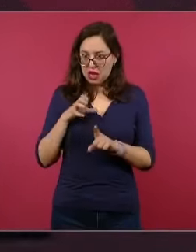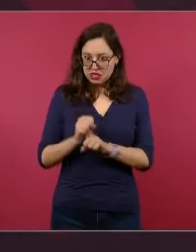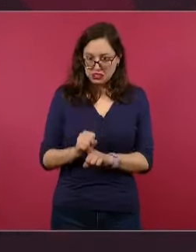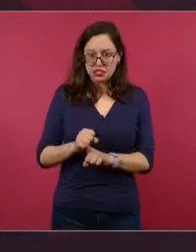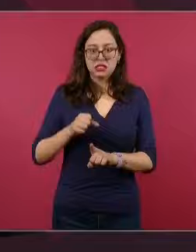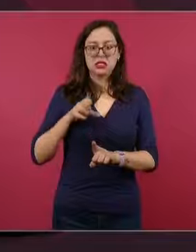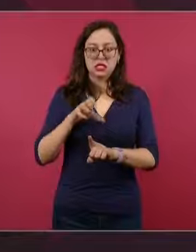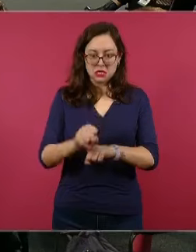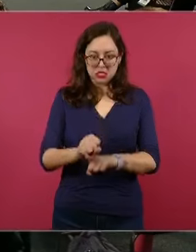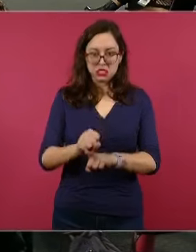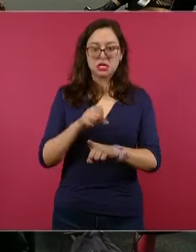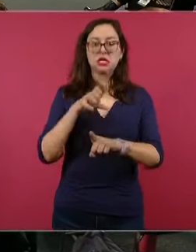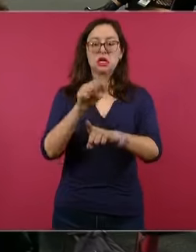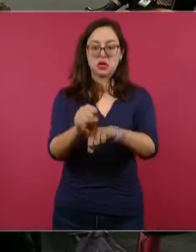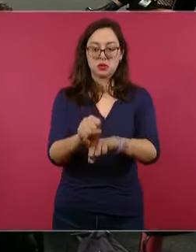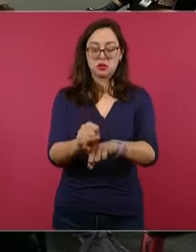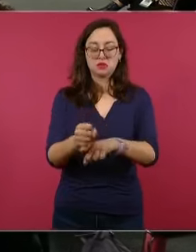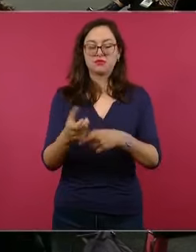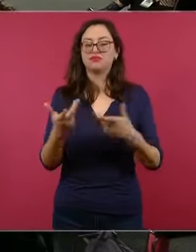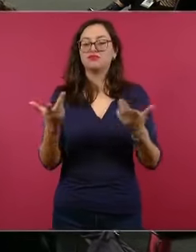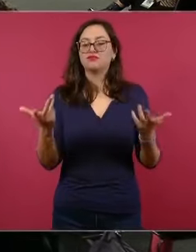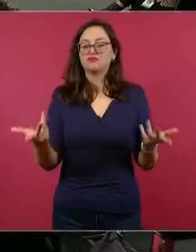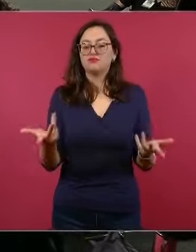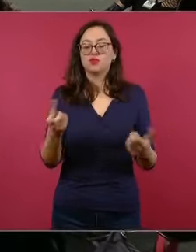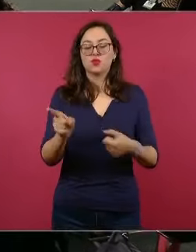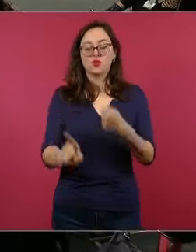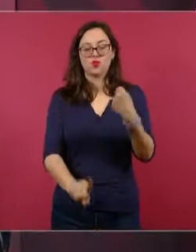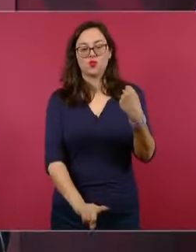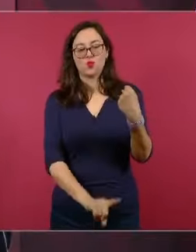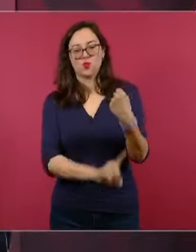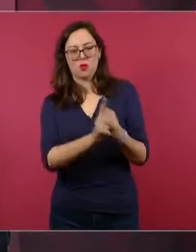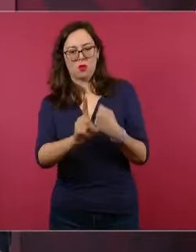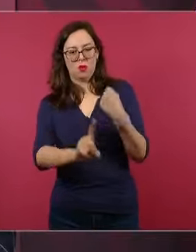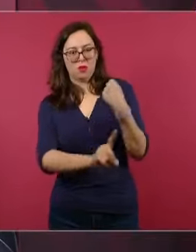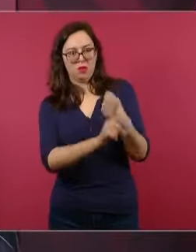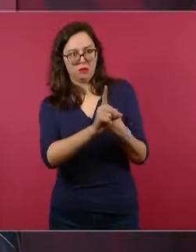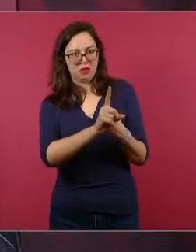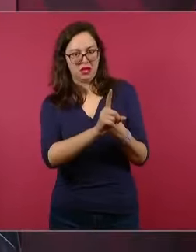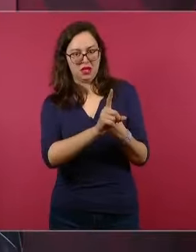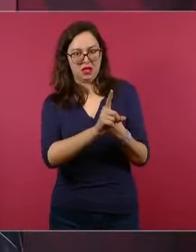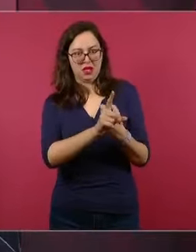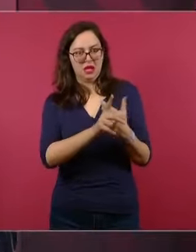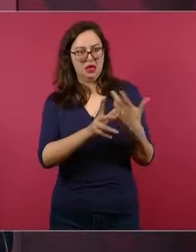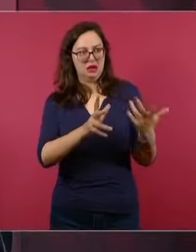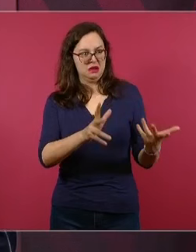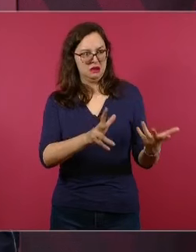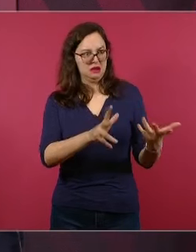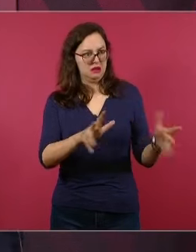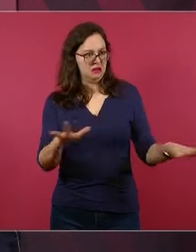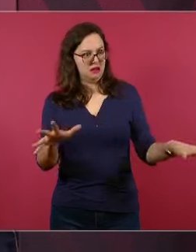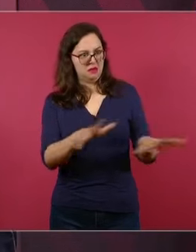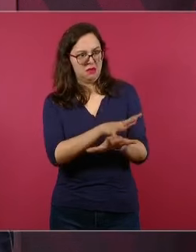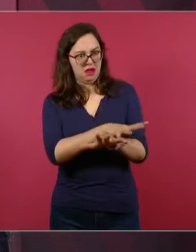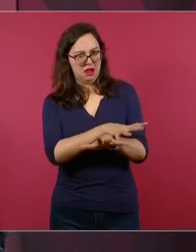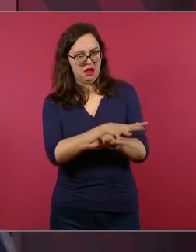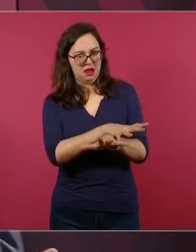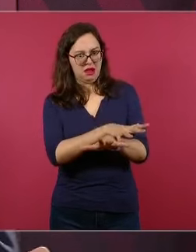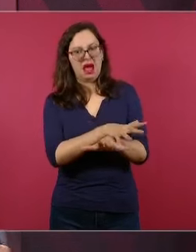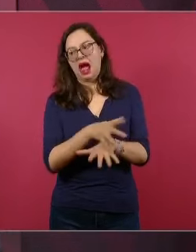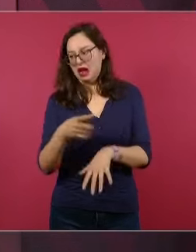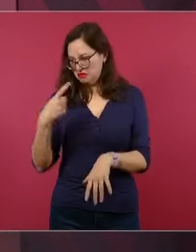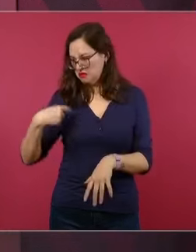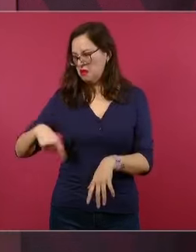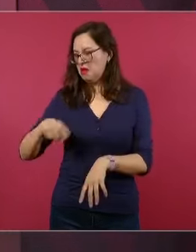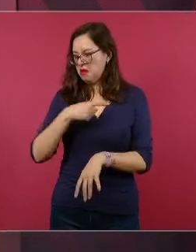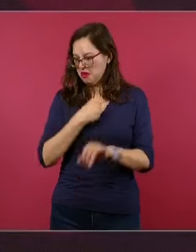porque cómo se van a querer resolver los problemas si se busca transformar un país con el uso de